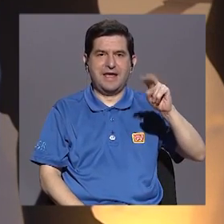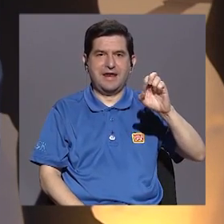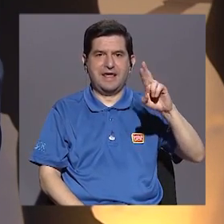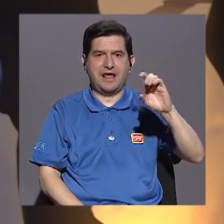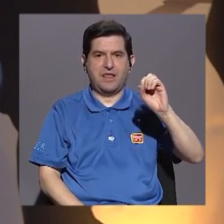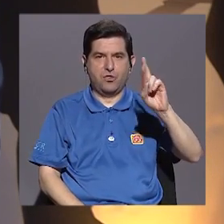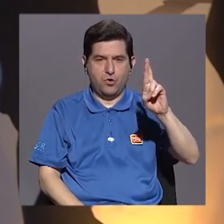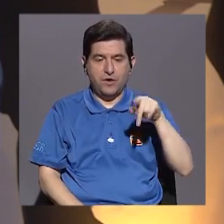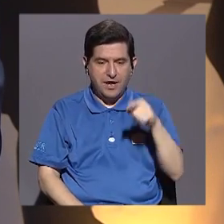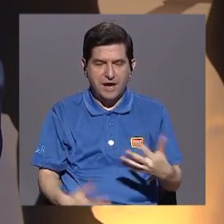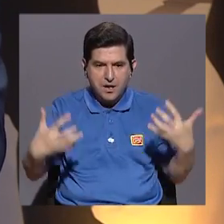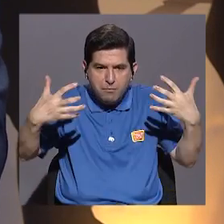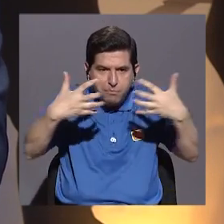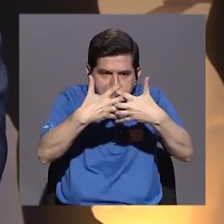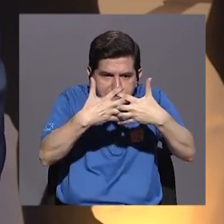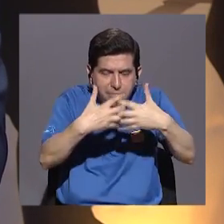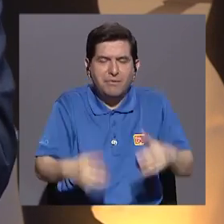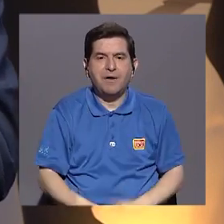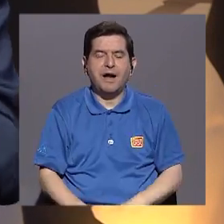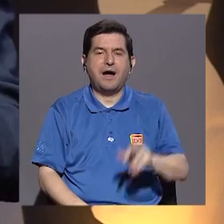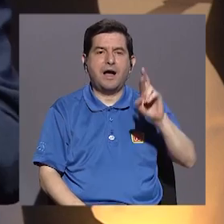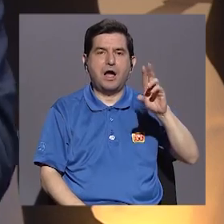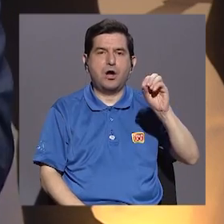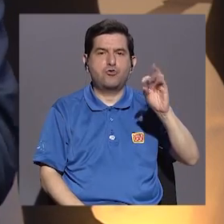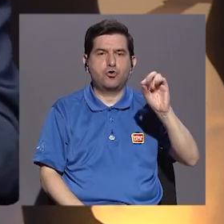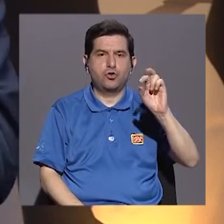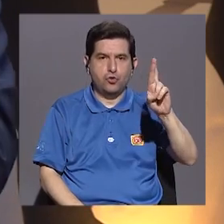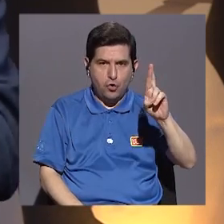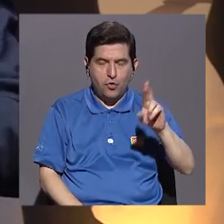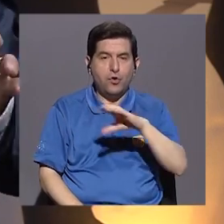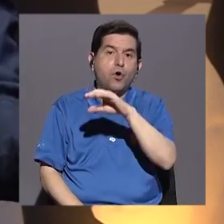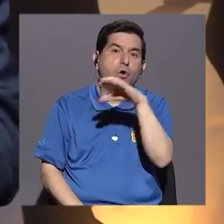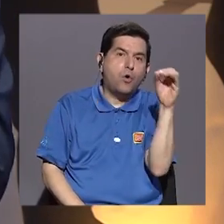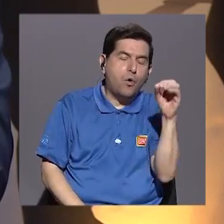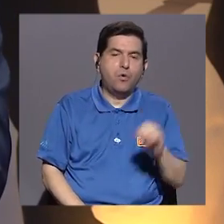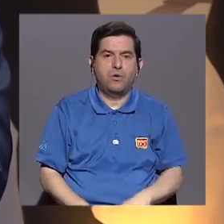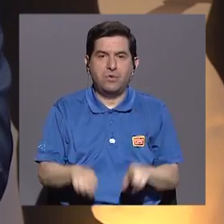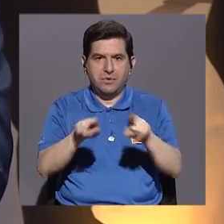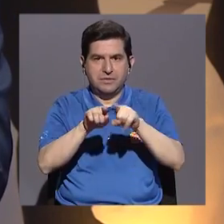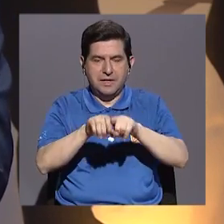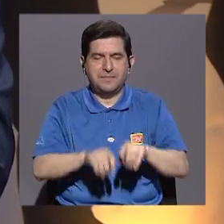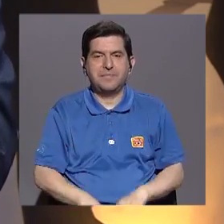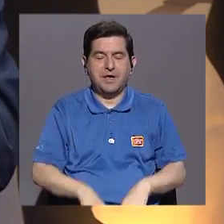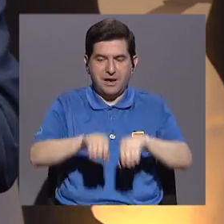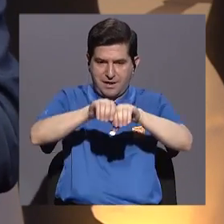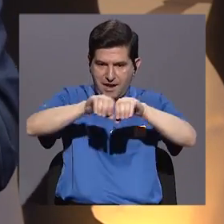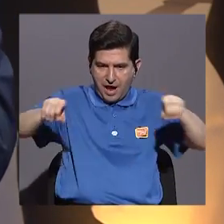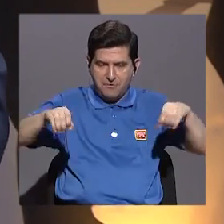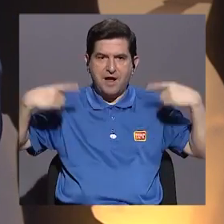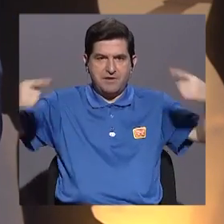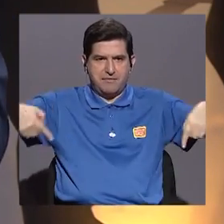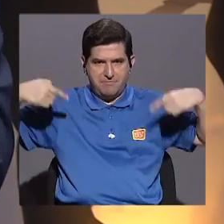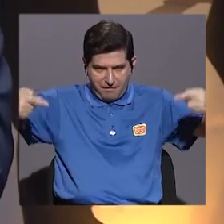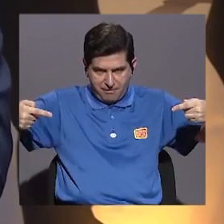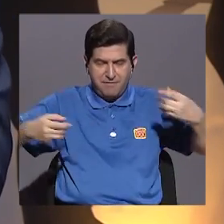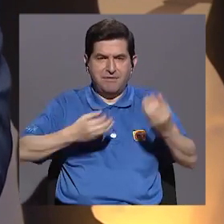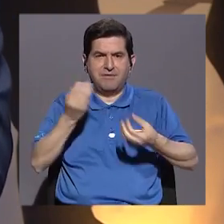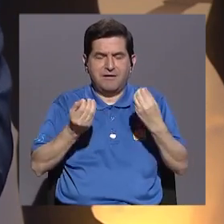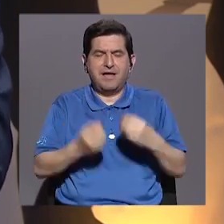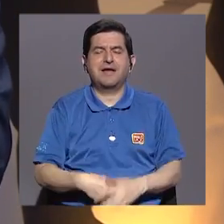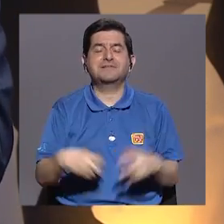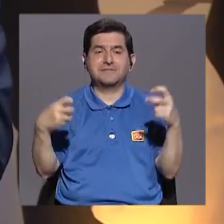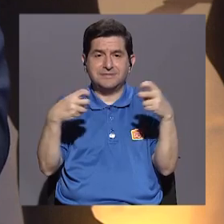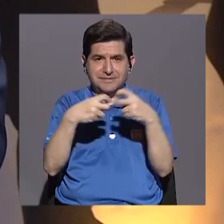que está acoplado al rotor de walt la barra de las llantas lo que hace es generar